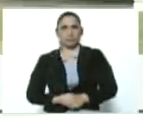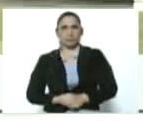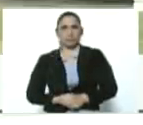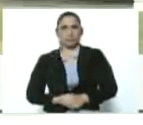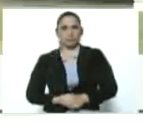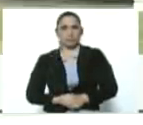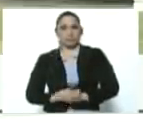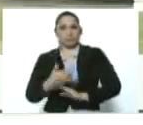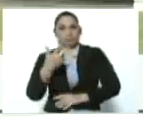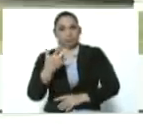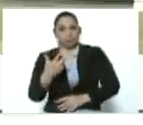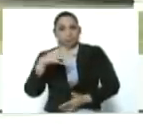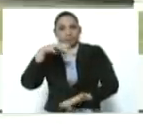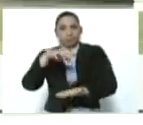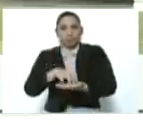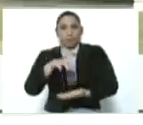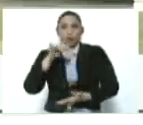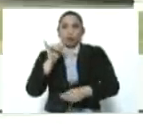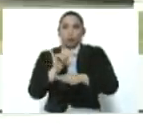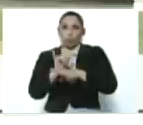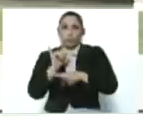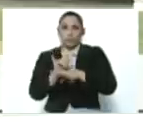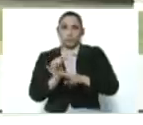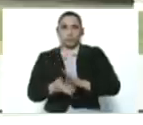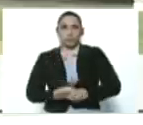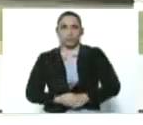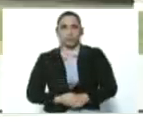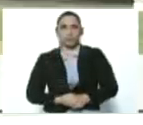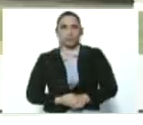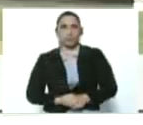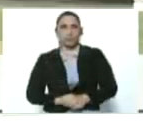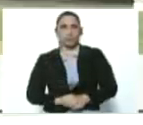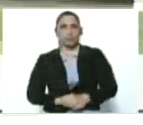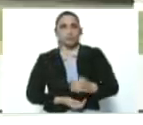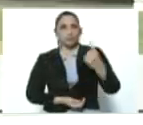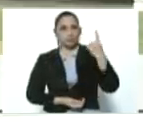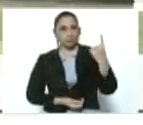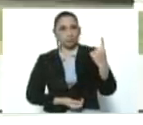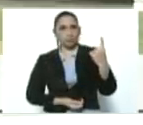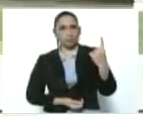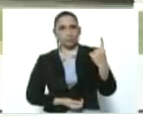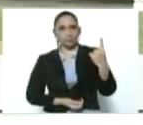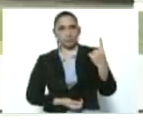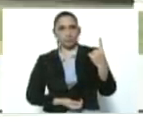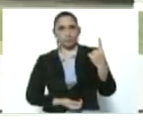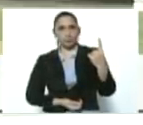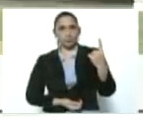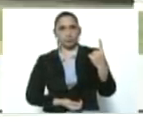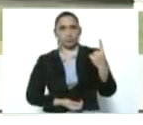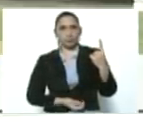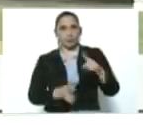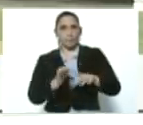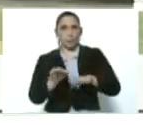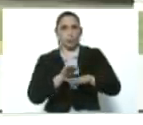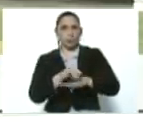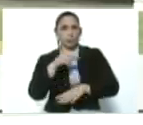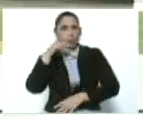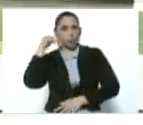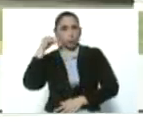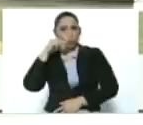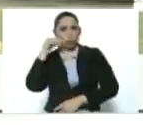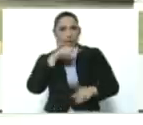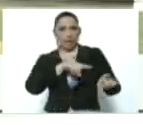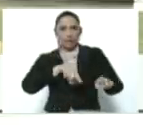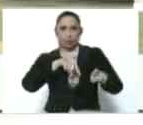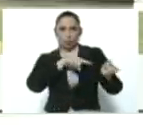tres casos del estado sucre uno de altos de sucre municipio sucre agricultor